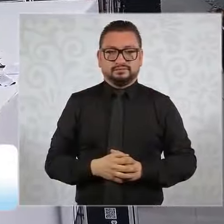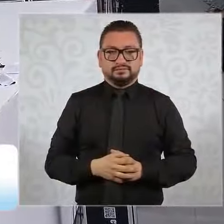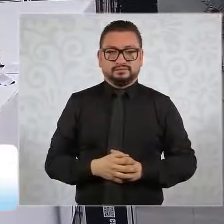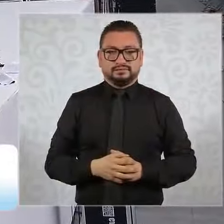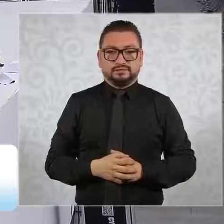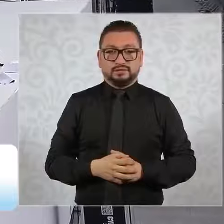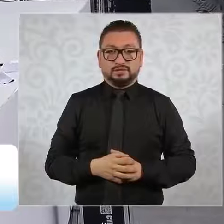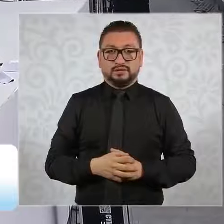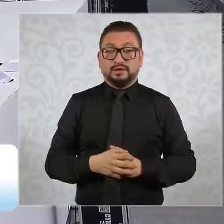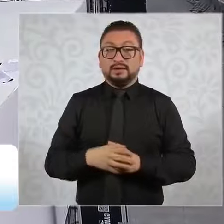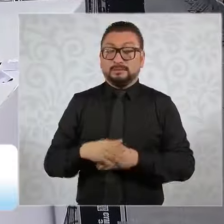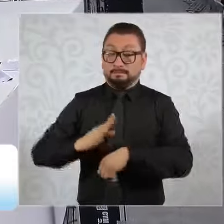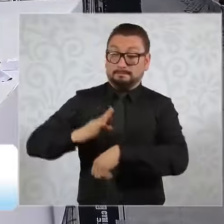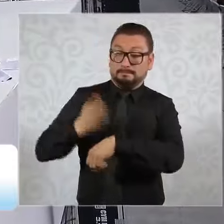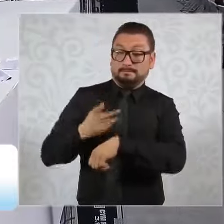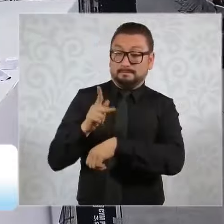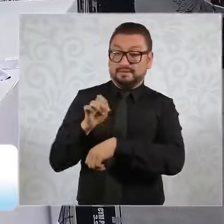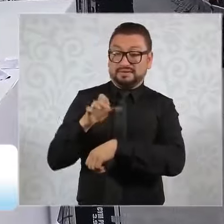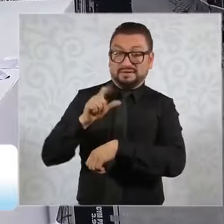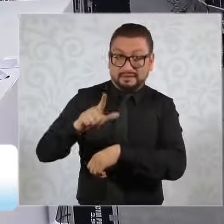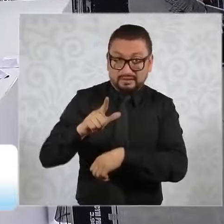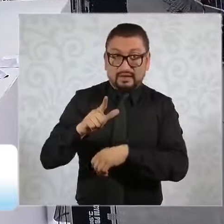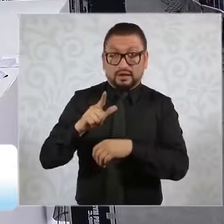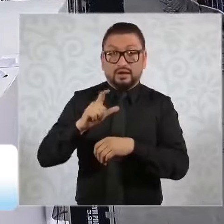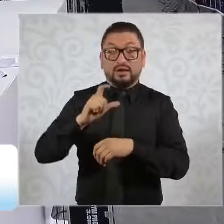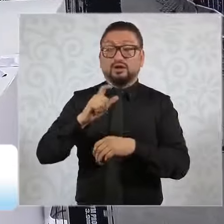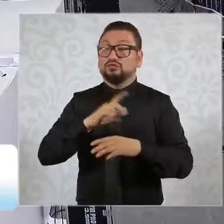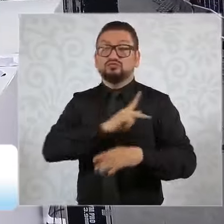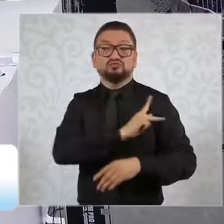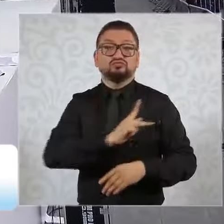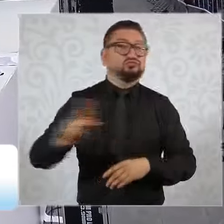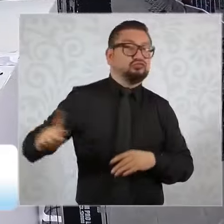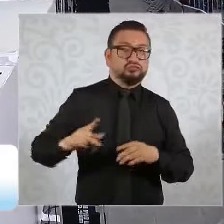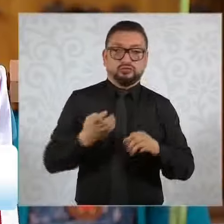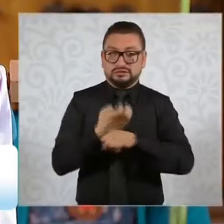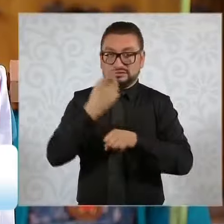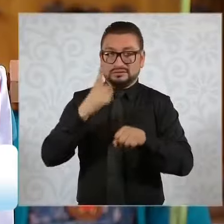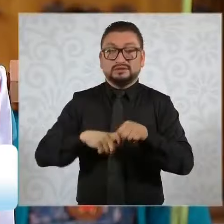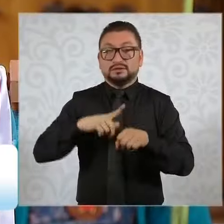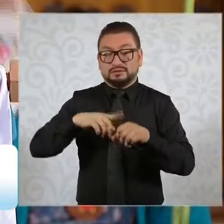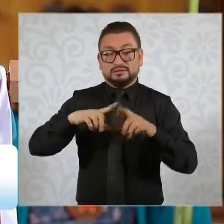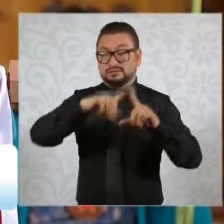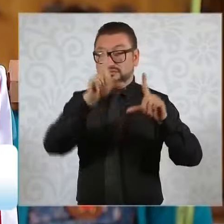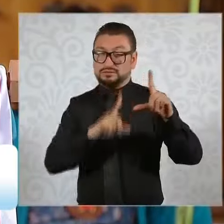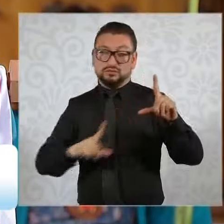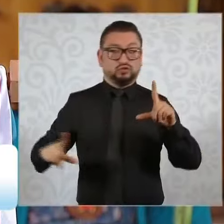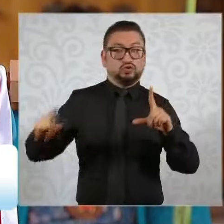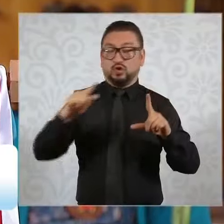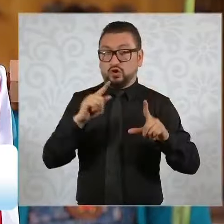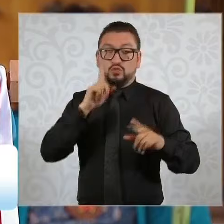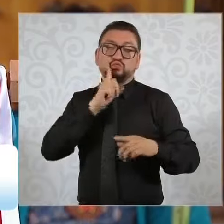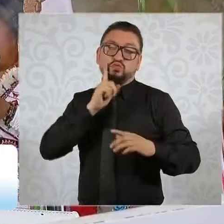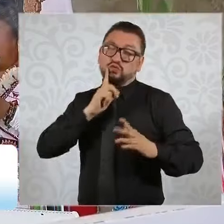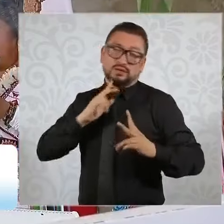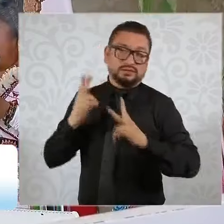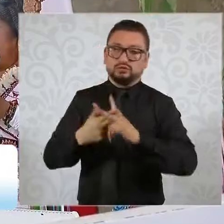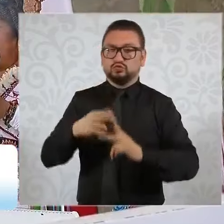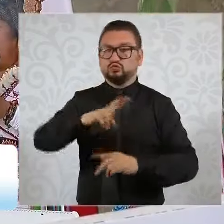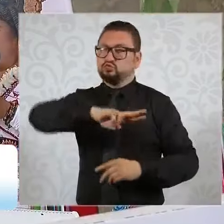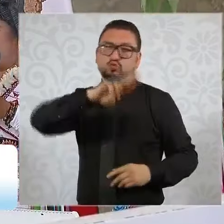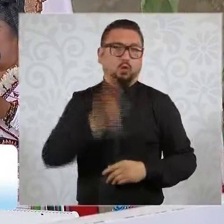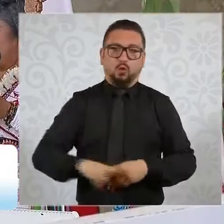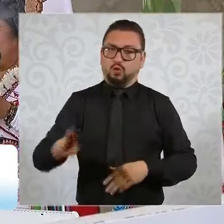Homologación del tipo penal de feminicidio en todas las entidades federativas. Que nunca más a una